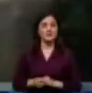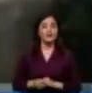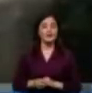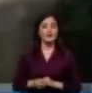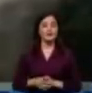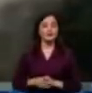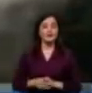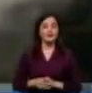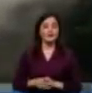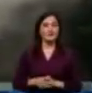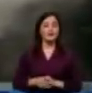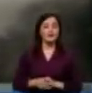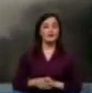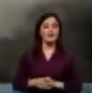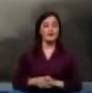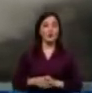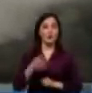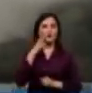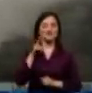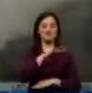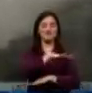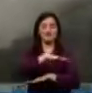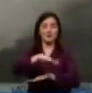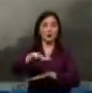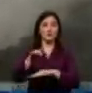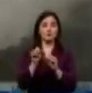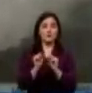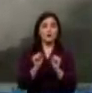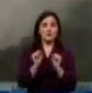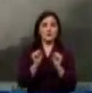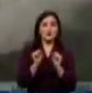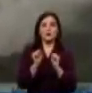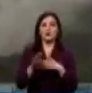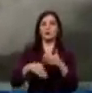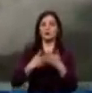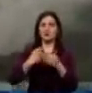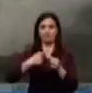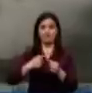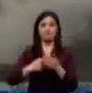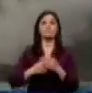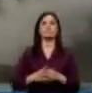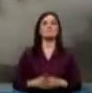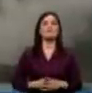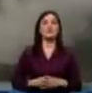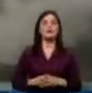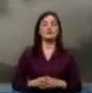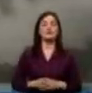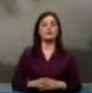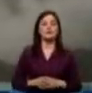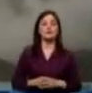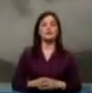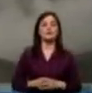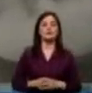los próximos días al lugar. Ahí vemos una imagen del frío intenso que ataca el día de hoy a la capital de